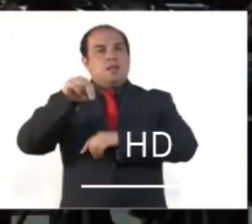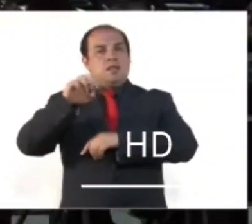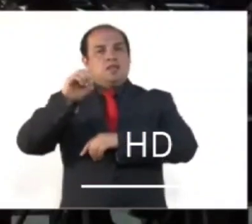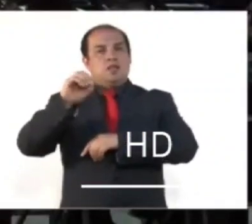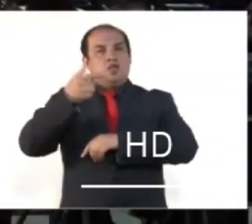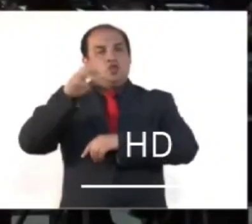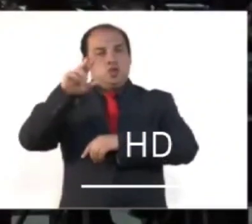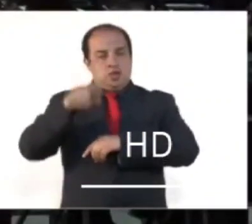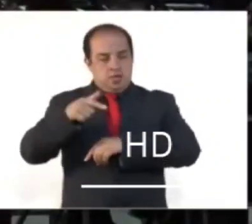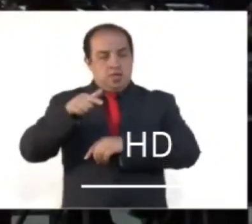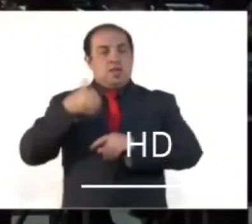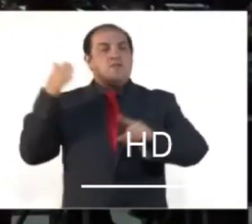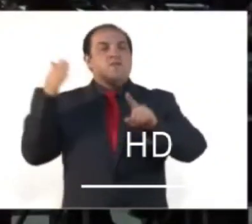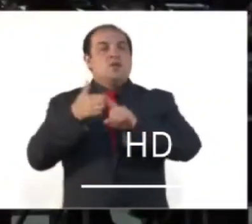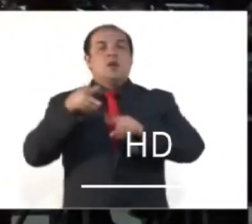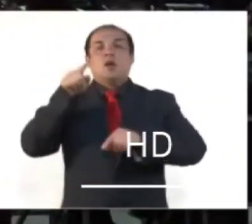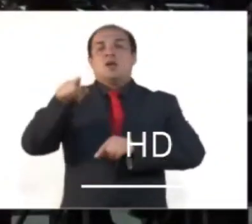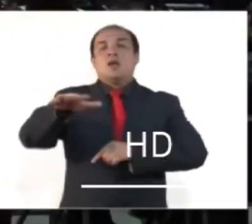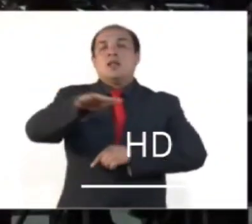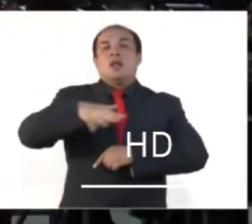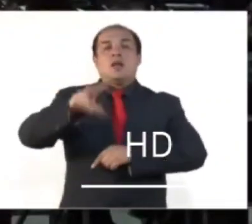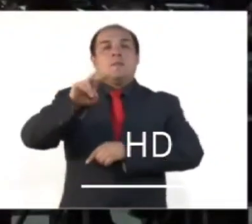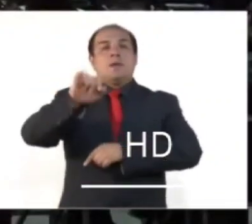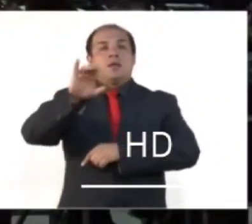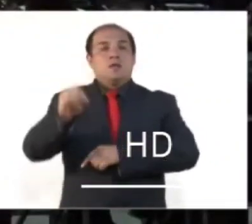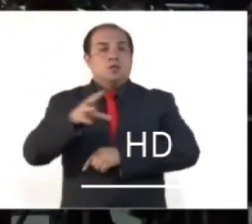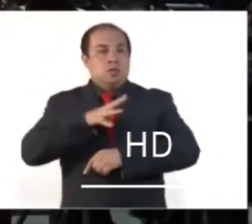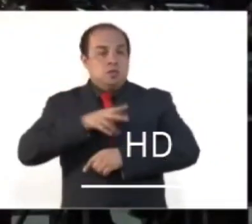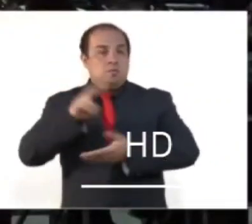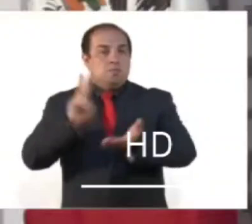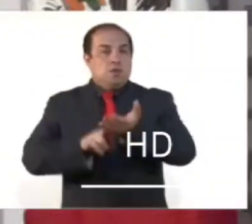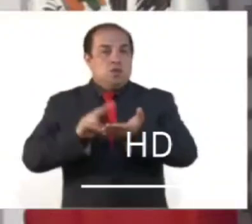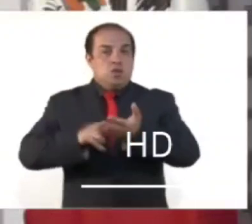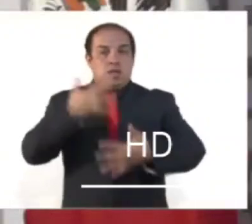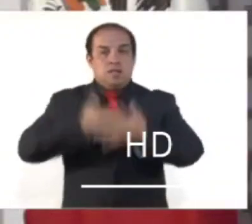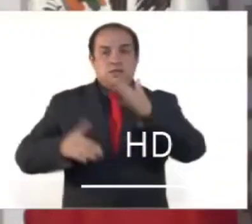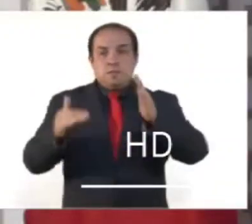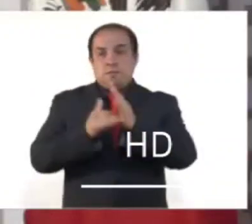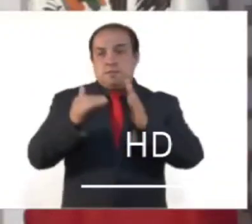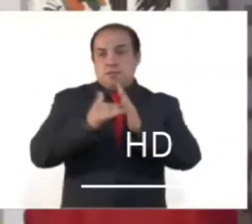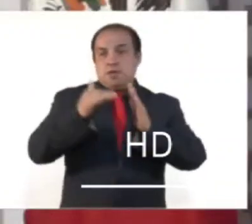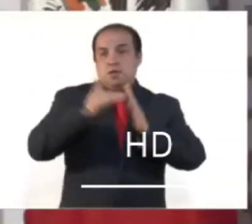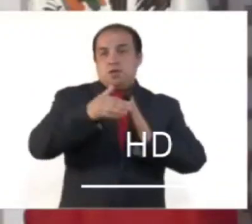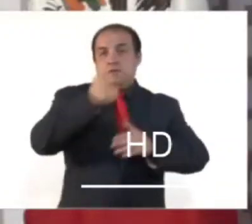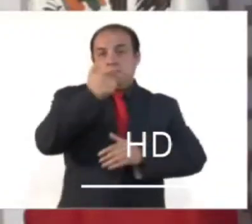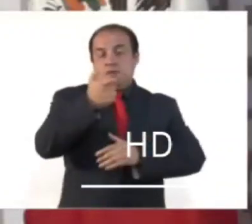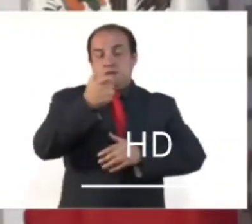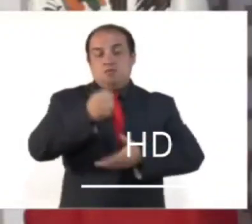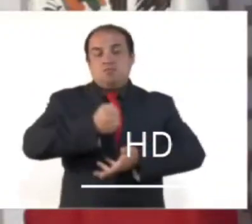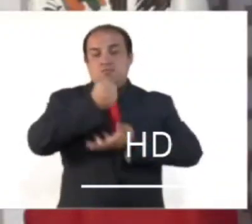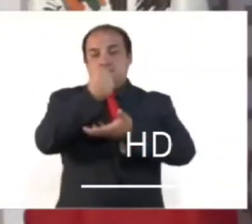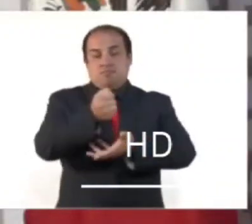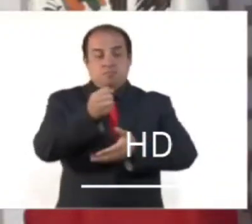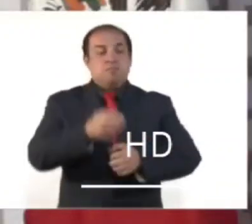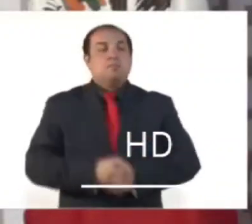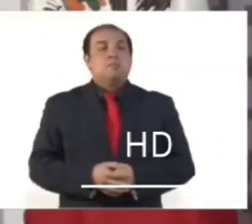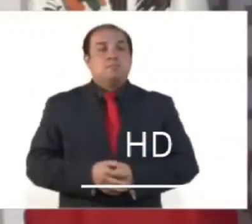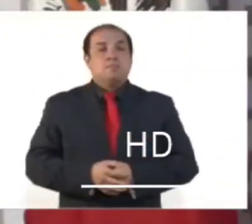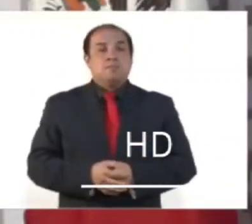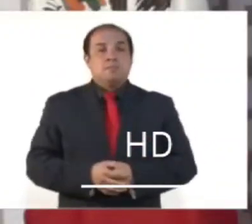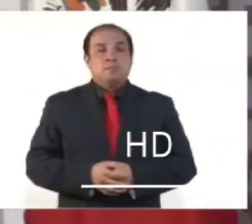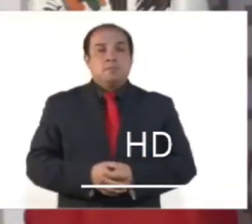reflejado en el área de Vallejo con este monto de casi 15 mil millones de pesos y que han generado